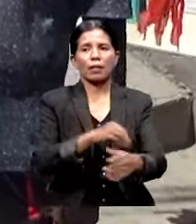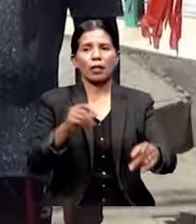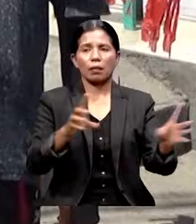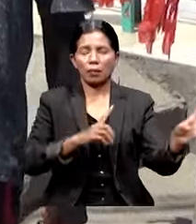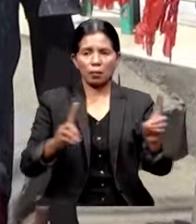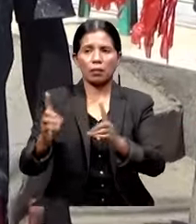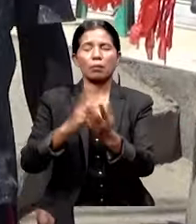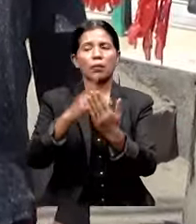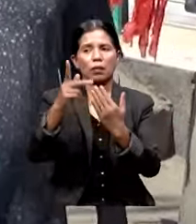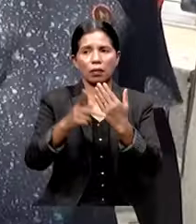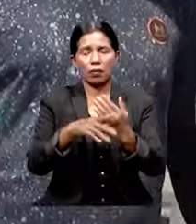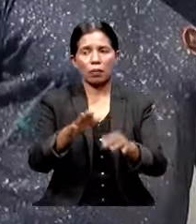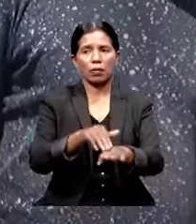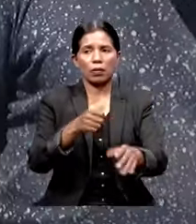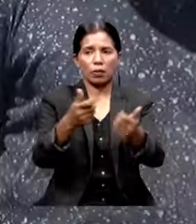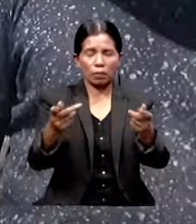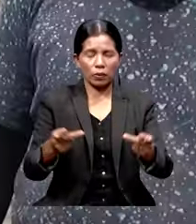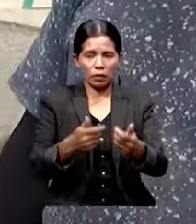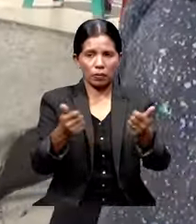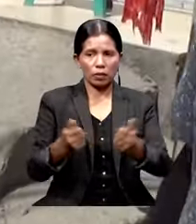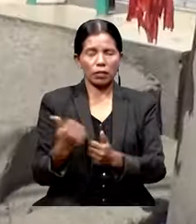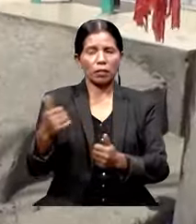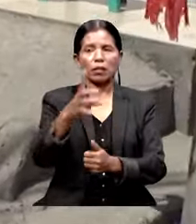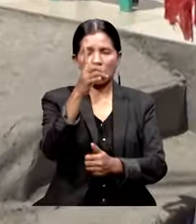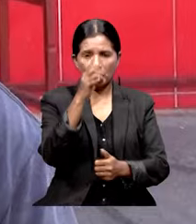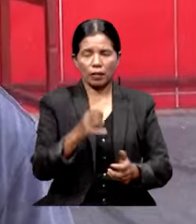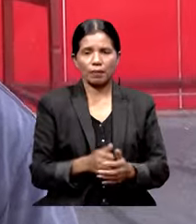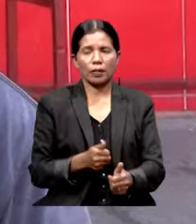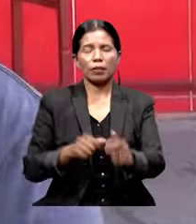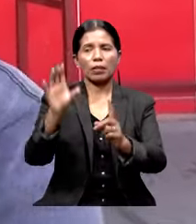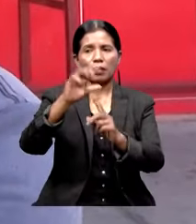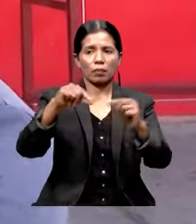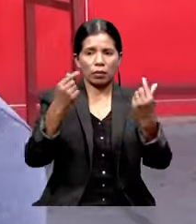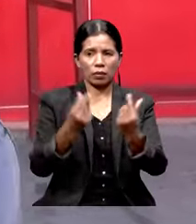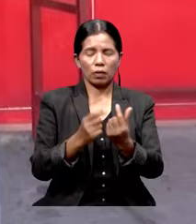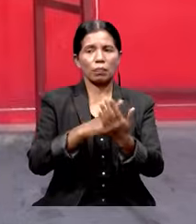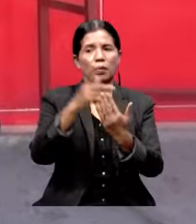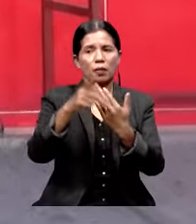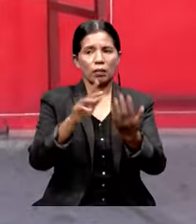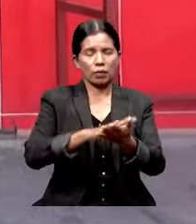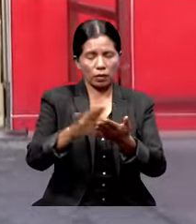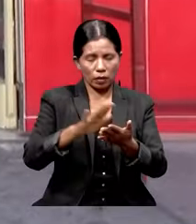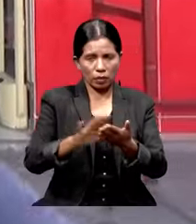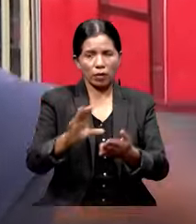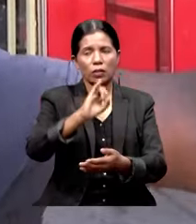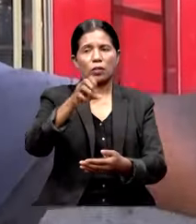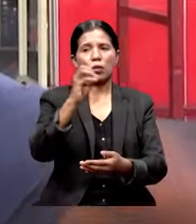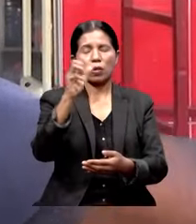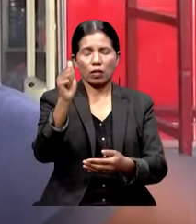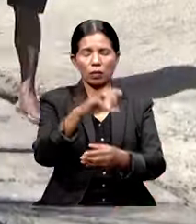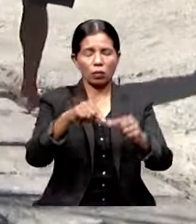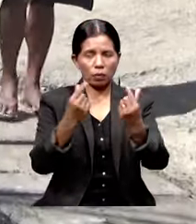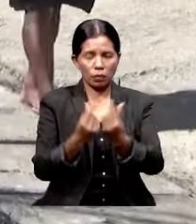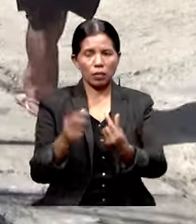implementa programa ne recruta o si posto administrativo sira y a capital de Lili. Tuir sefe equipa programa servicio limpieza esgoto, João Barreto, equipa refere